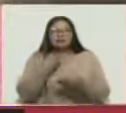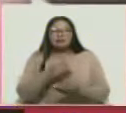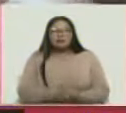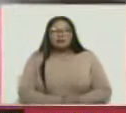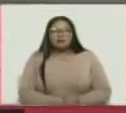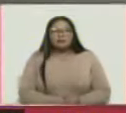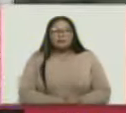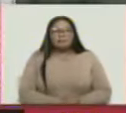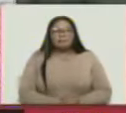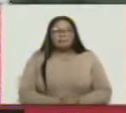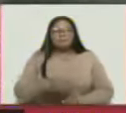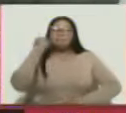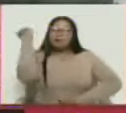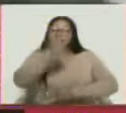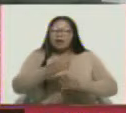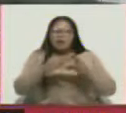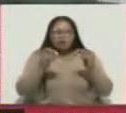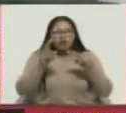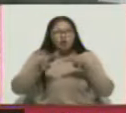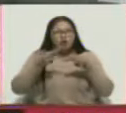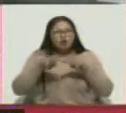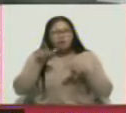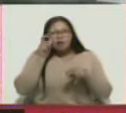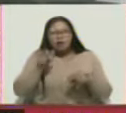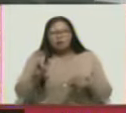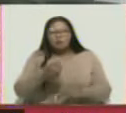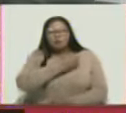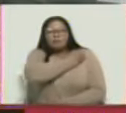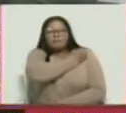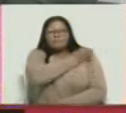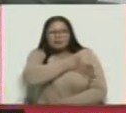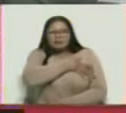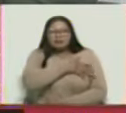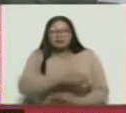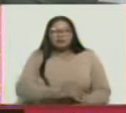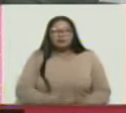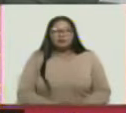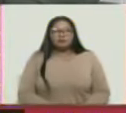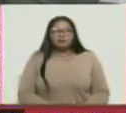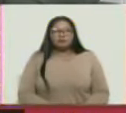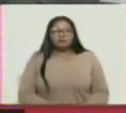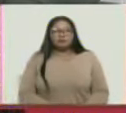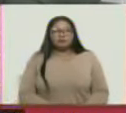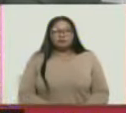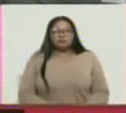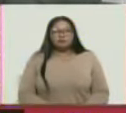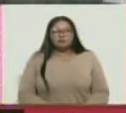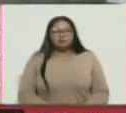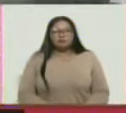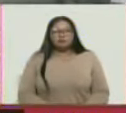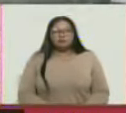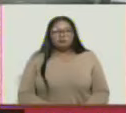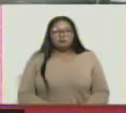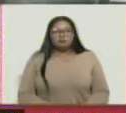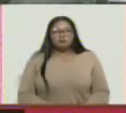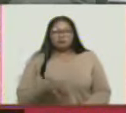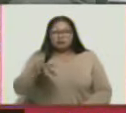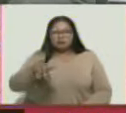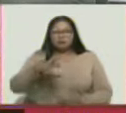la existencia del pueblo palestino. Este es el objetivo del Estado sionista de Israel, que está